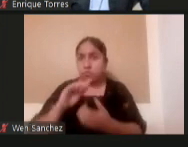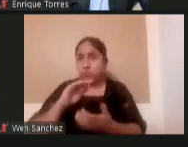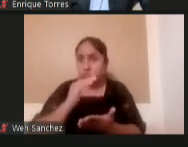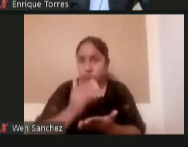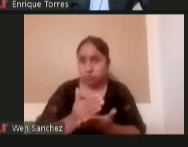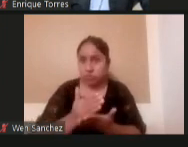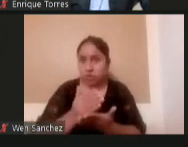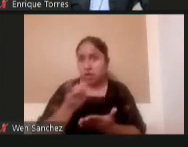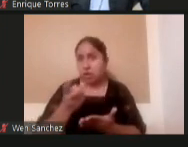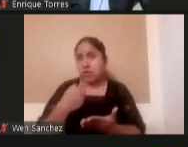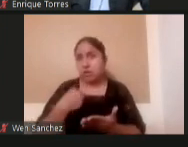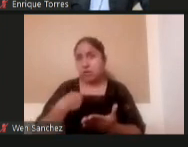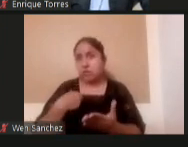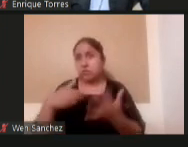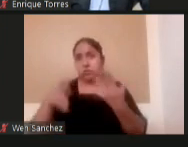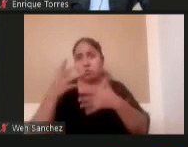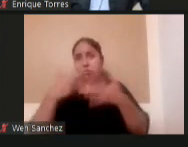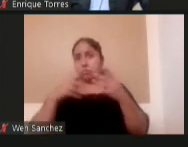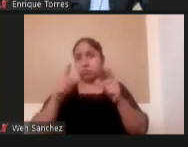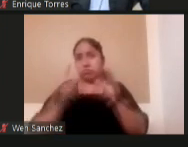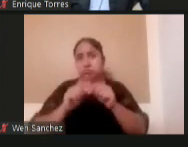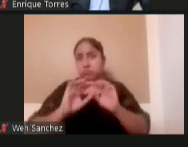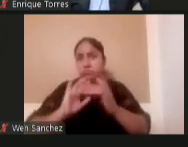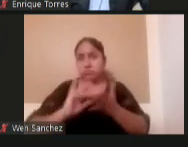yo agregar. Gracias.